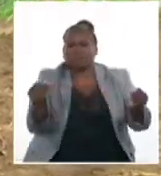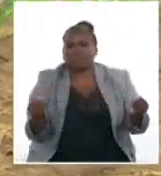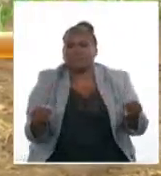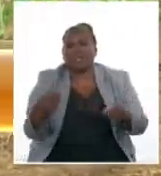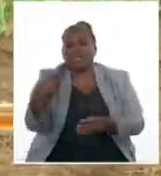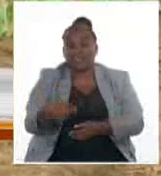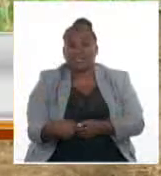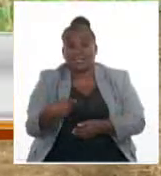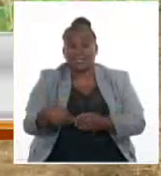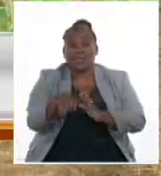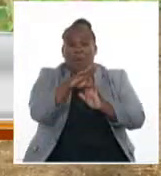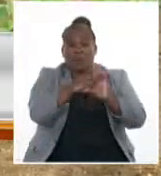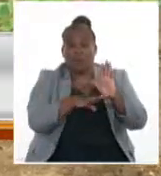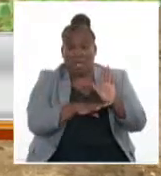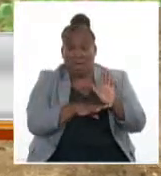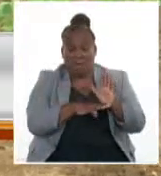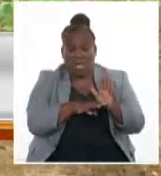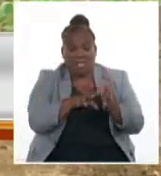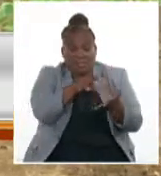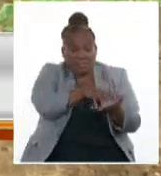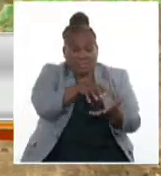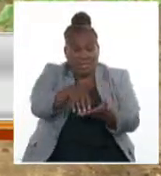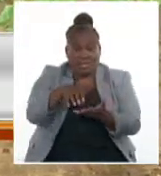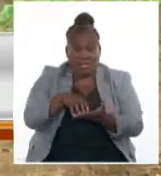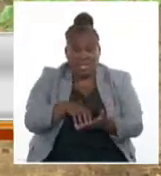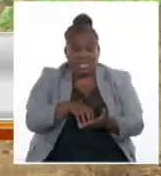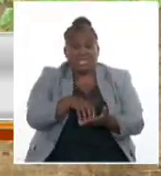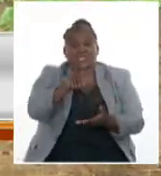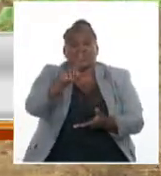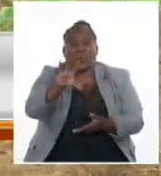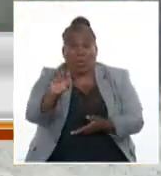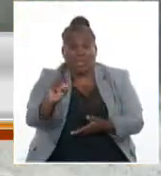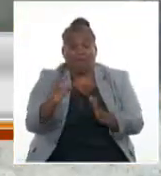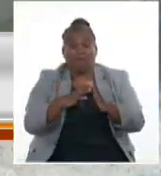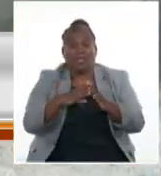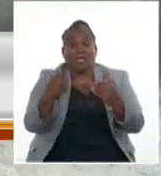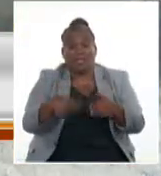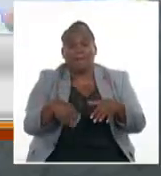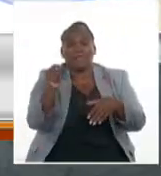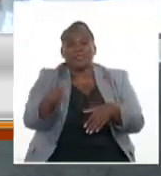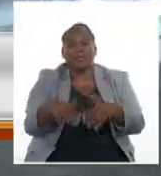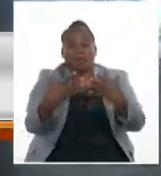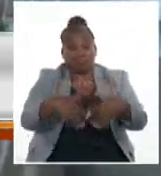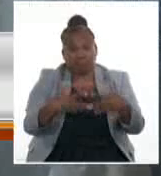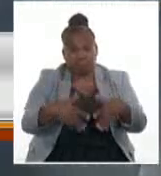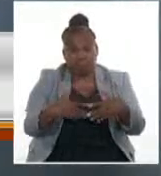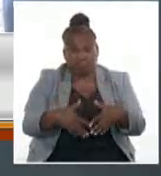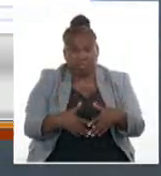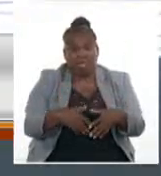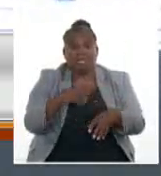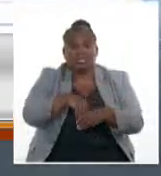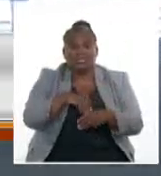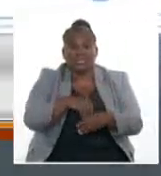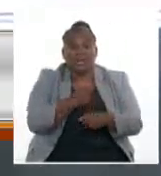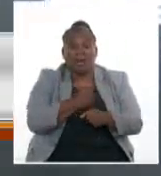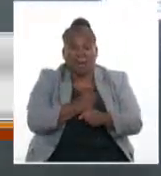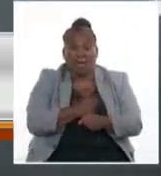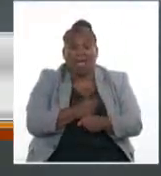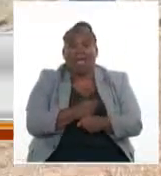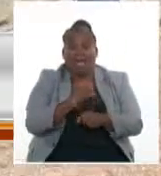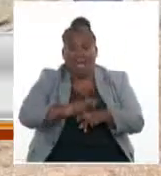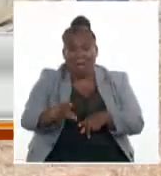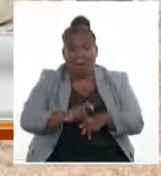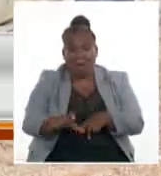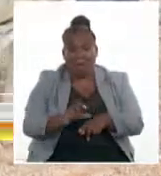pueblo productivo Quito Urugua, de llegar hasta 50 viviendas a productores en la finca. De tipología de cubierta ligera, la podemos apreciar con un